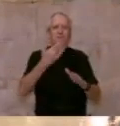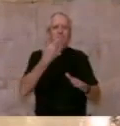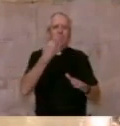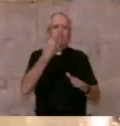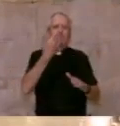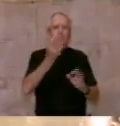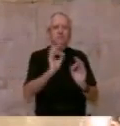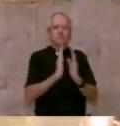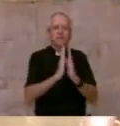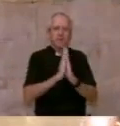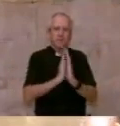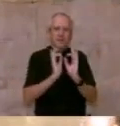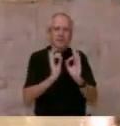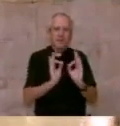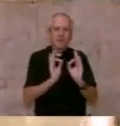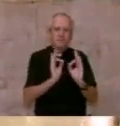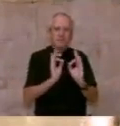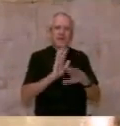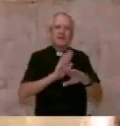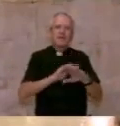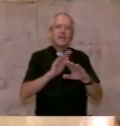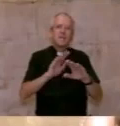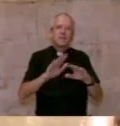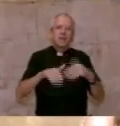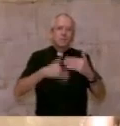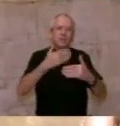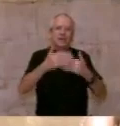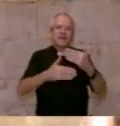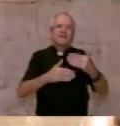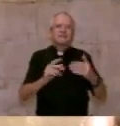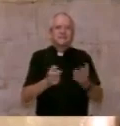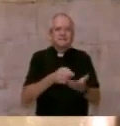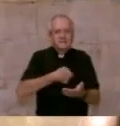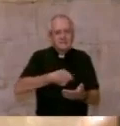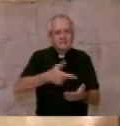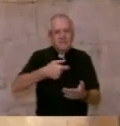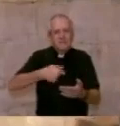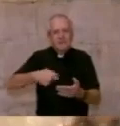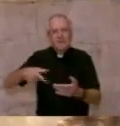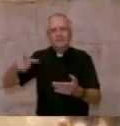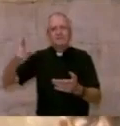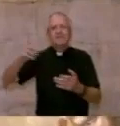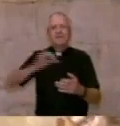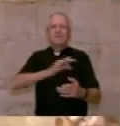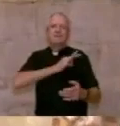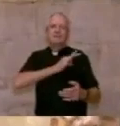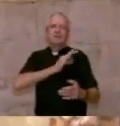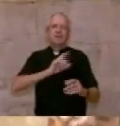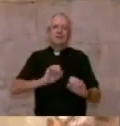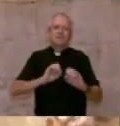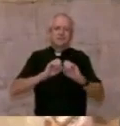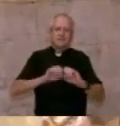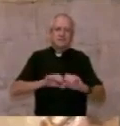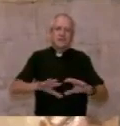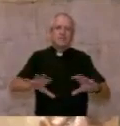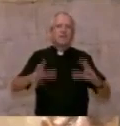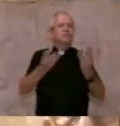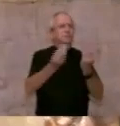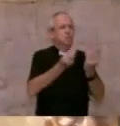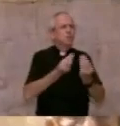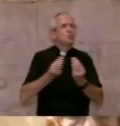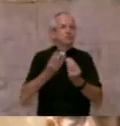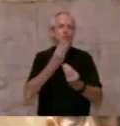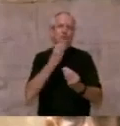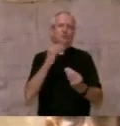vuestra, ruego especialmente para que maduren aquellas semillas que el Señor siembra abundantemente, para que sean muchos los